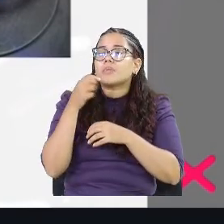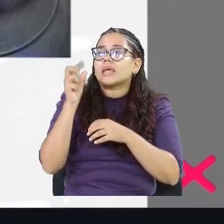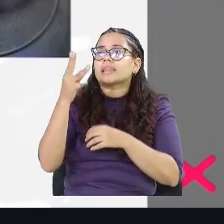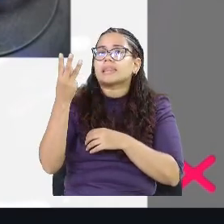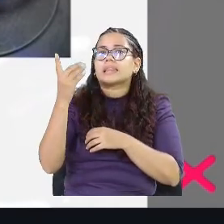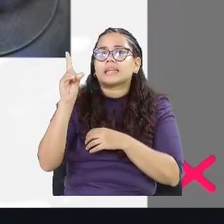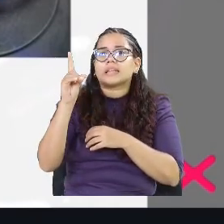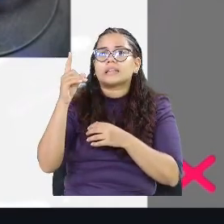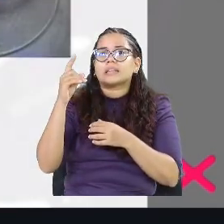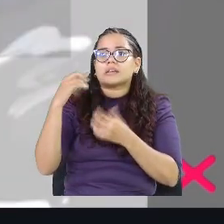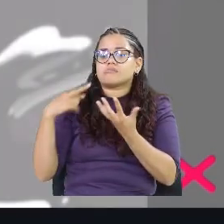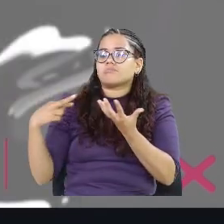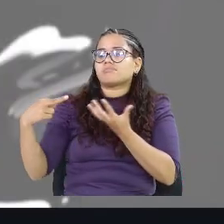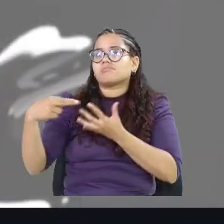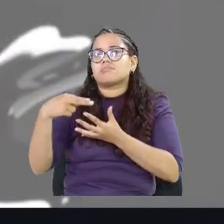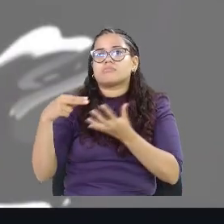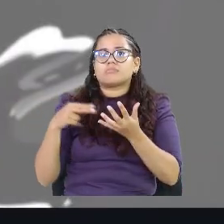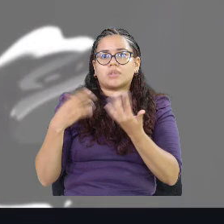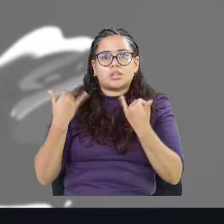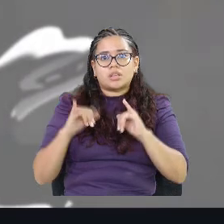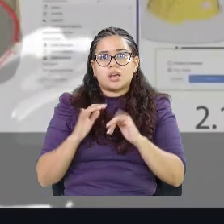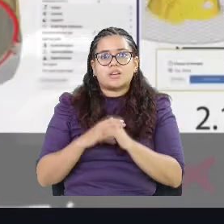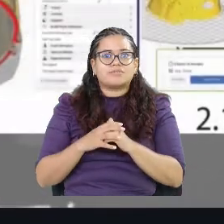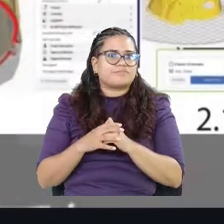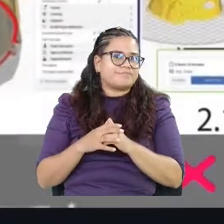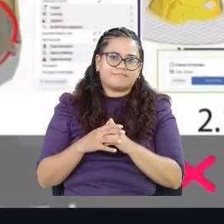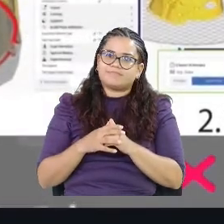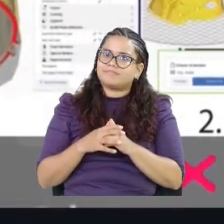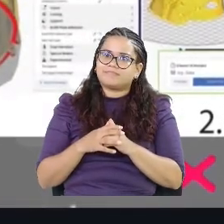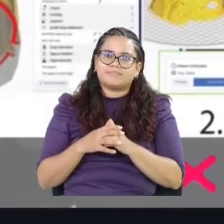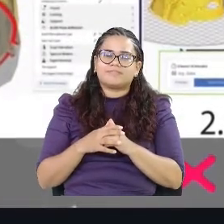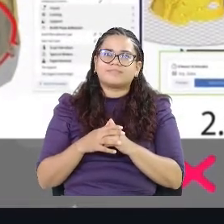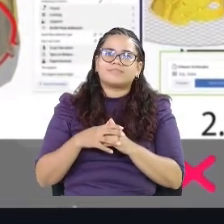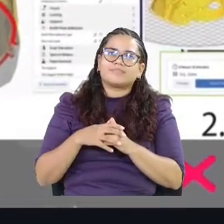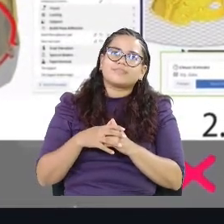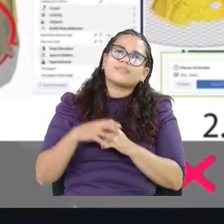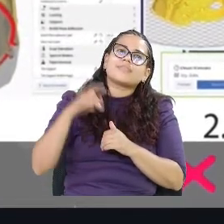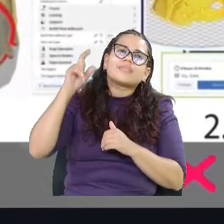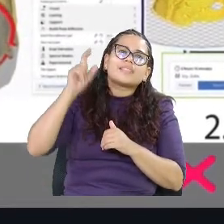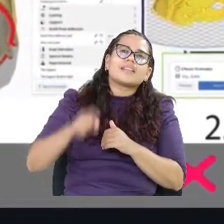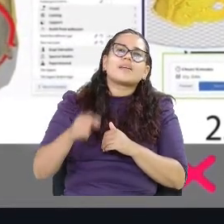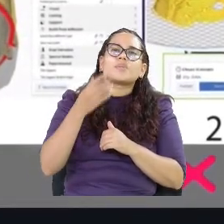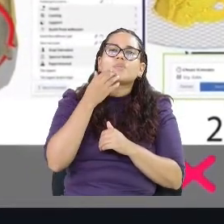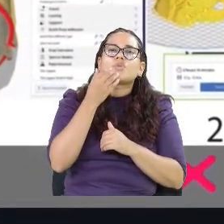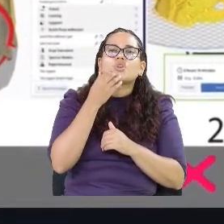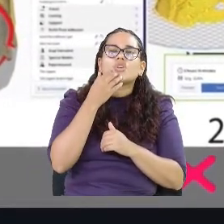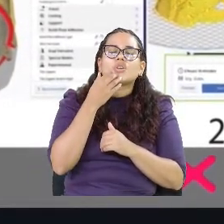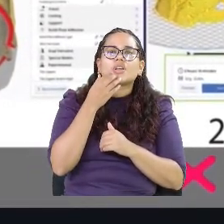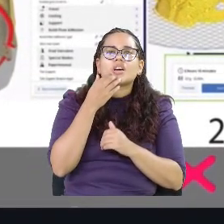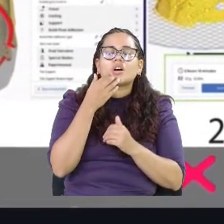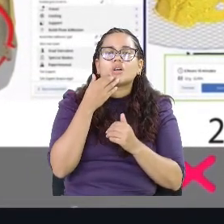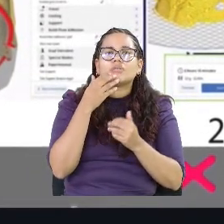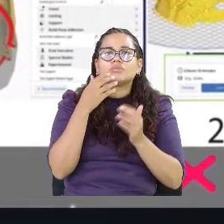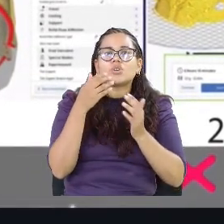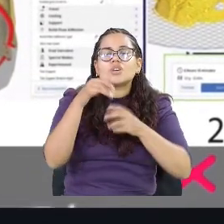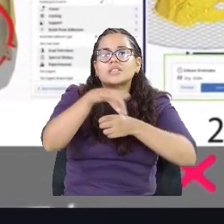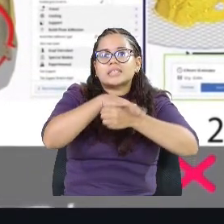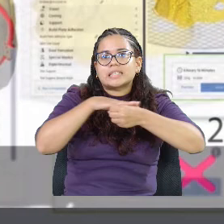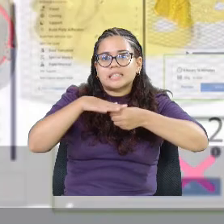imprima. Aquí hay que ver también unas condiciones en las que nos permite también